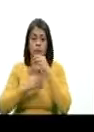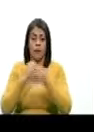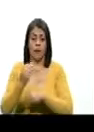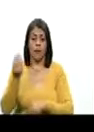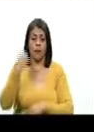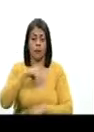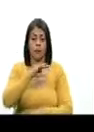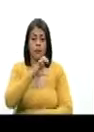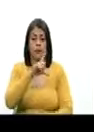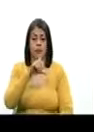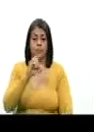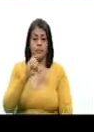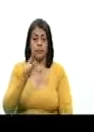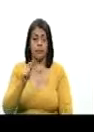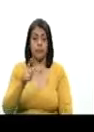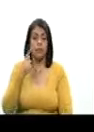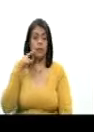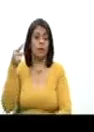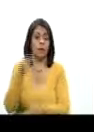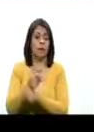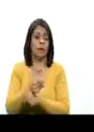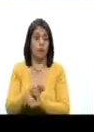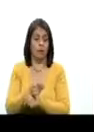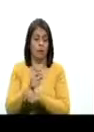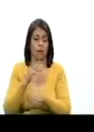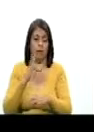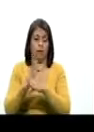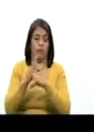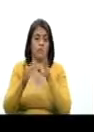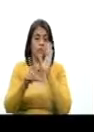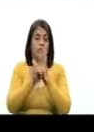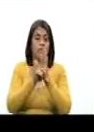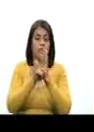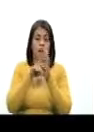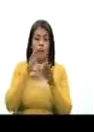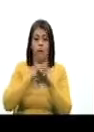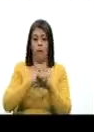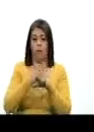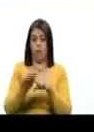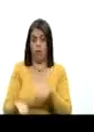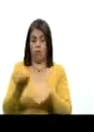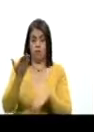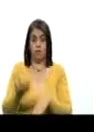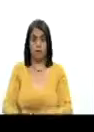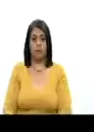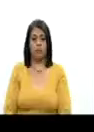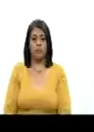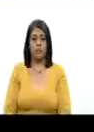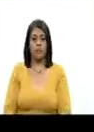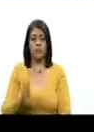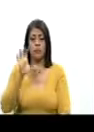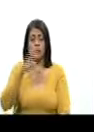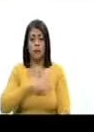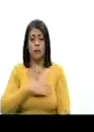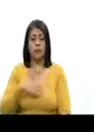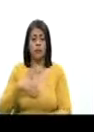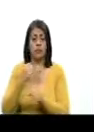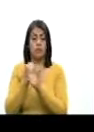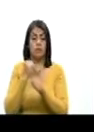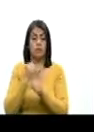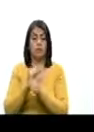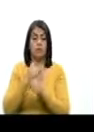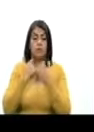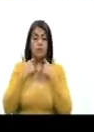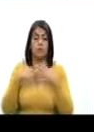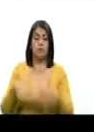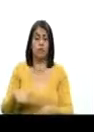Musk? Le obligó a poner una sede legal. ¿Saben por qué es importante eso en el país si quieren operar? Yo perdí